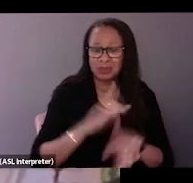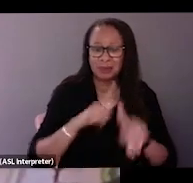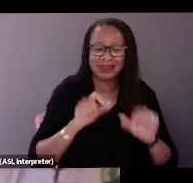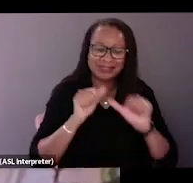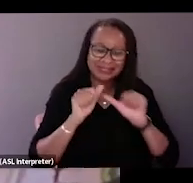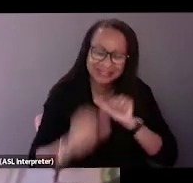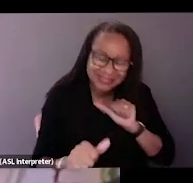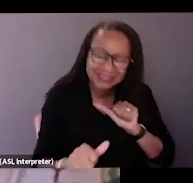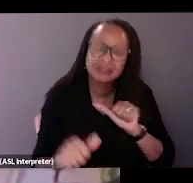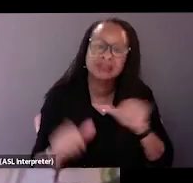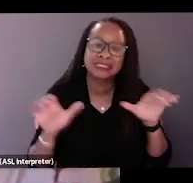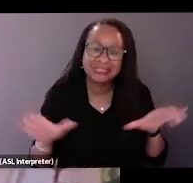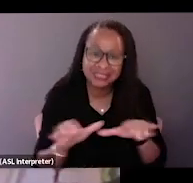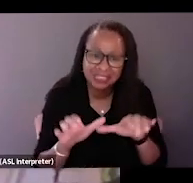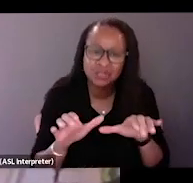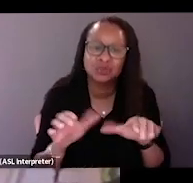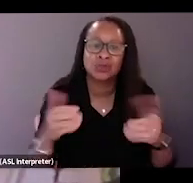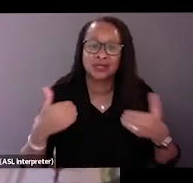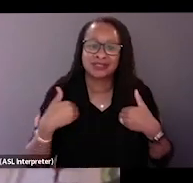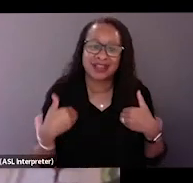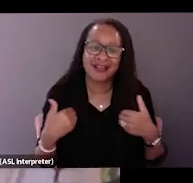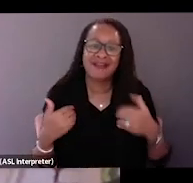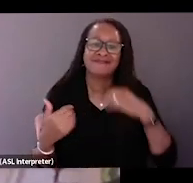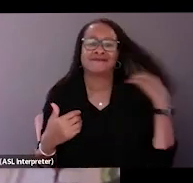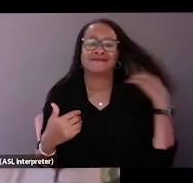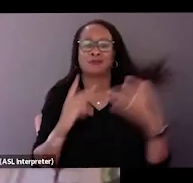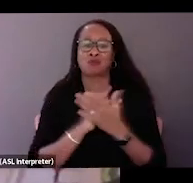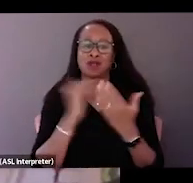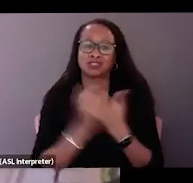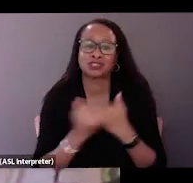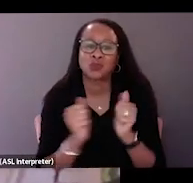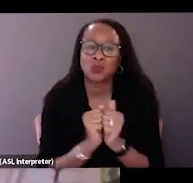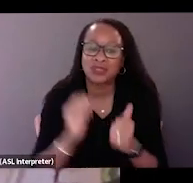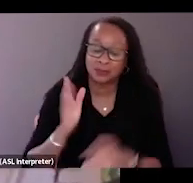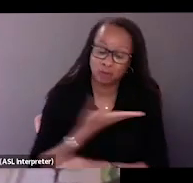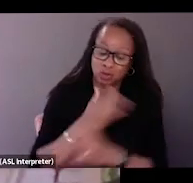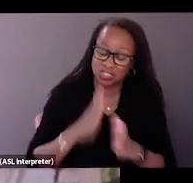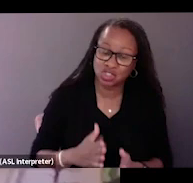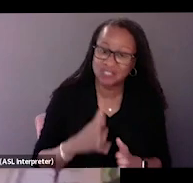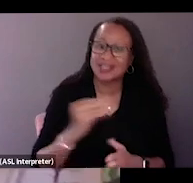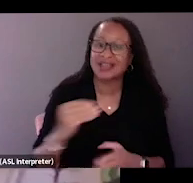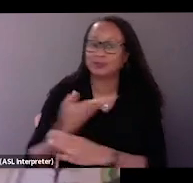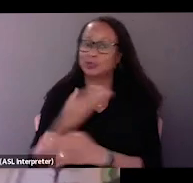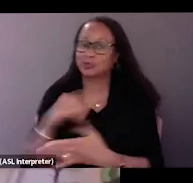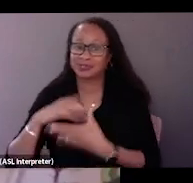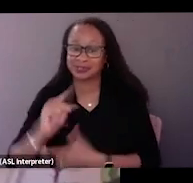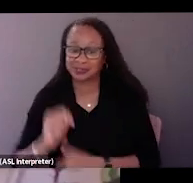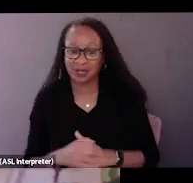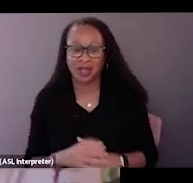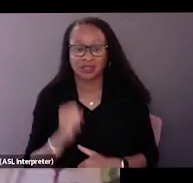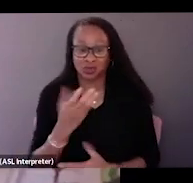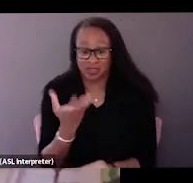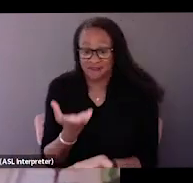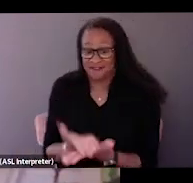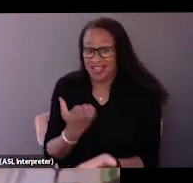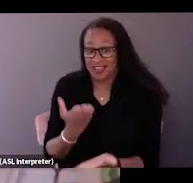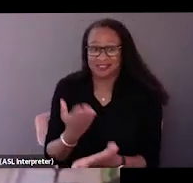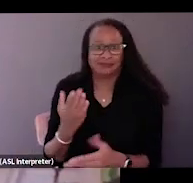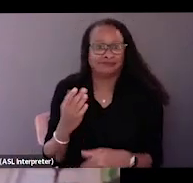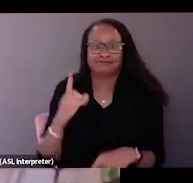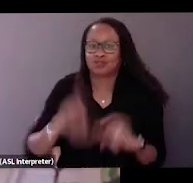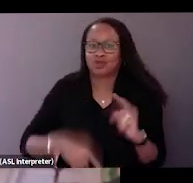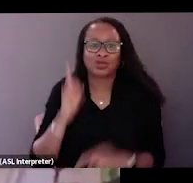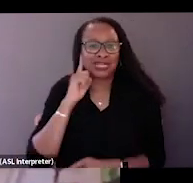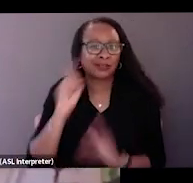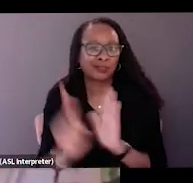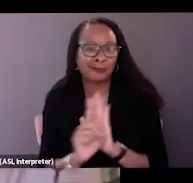making projects with musicians and with music in it. And so the fact that you could not hear the